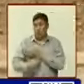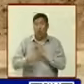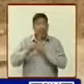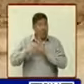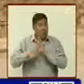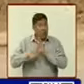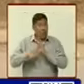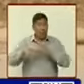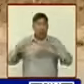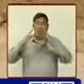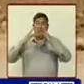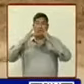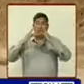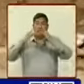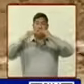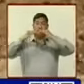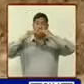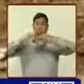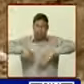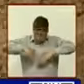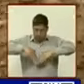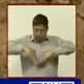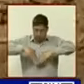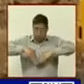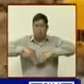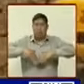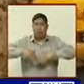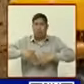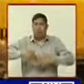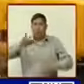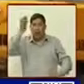paso del bus, el puente se vino abajo.